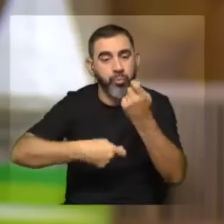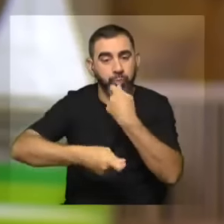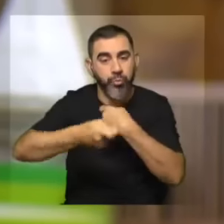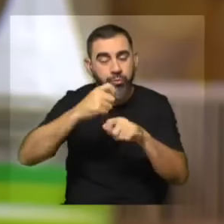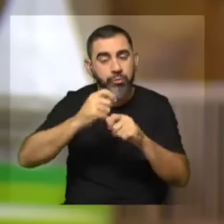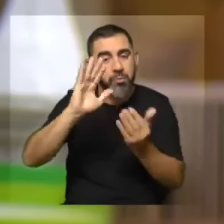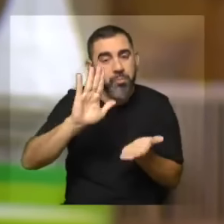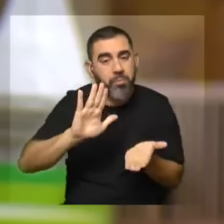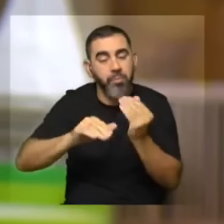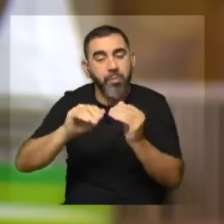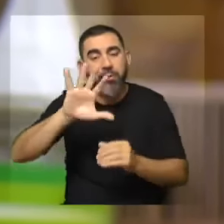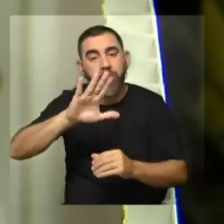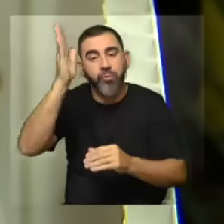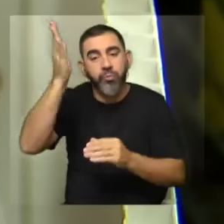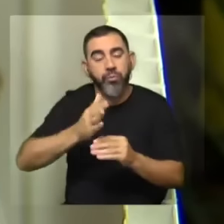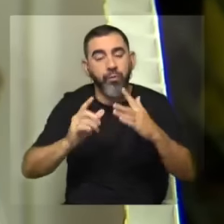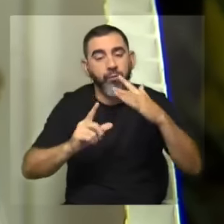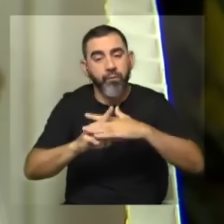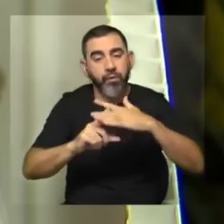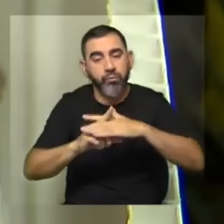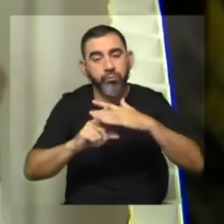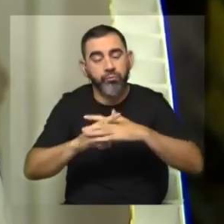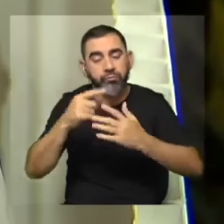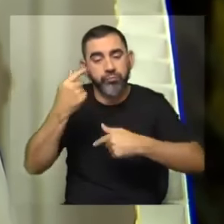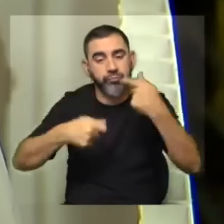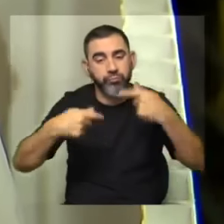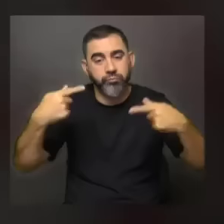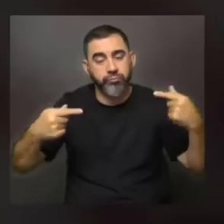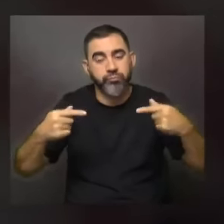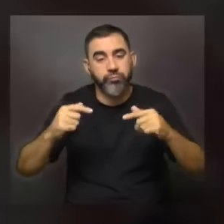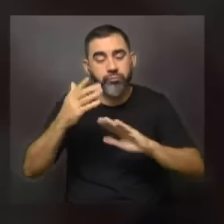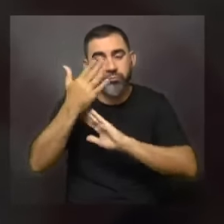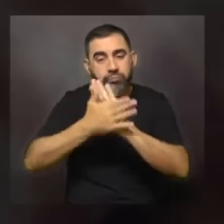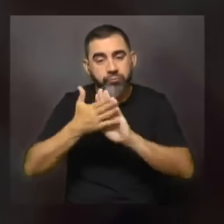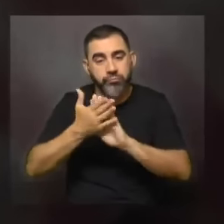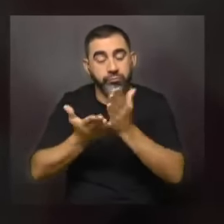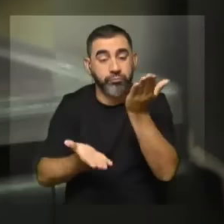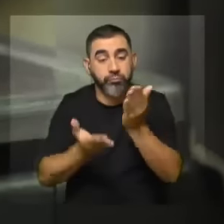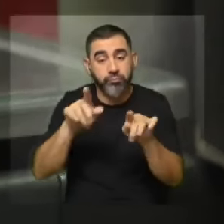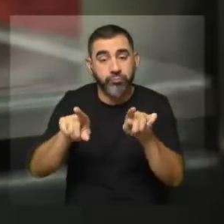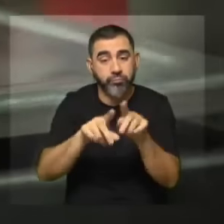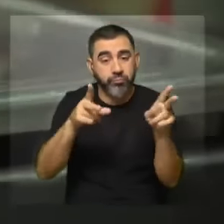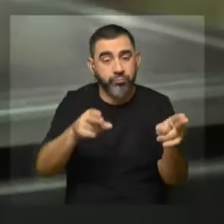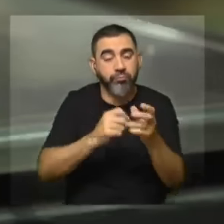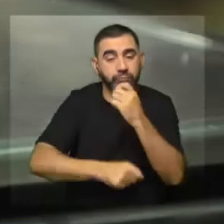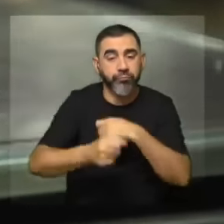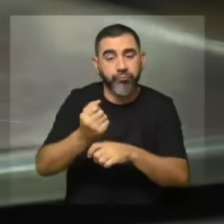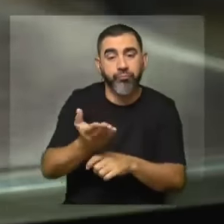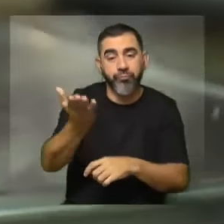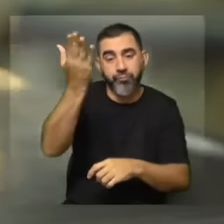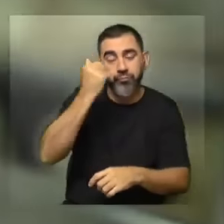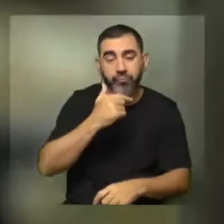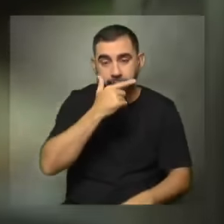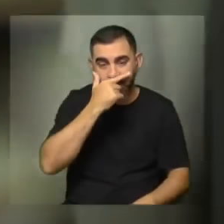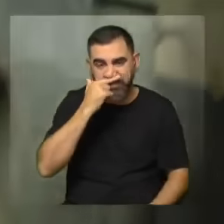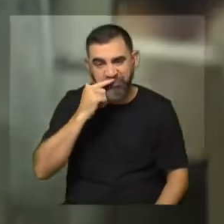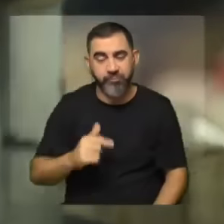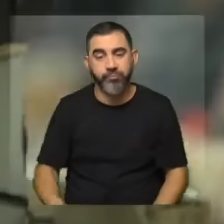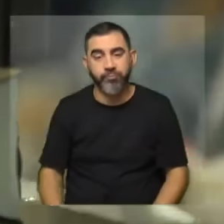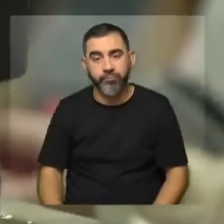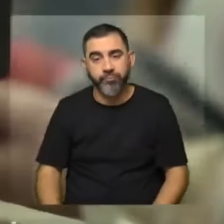y un crecimiento del 5% en la facturación de comercios a nivel nacional respecto al mismo periodo del año año anterior de acuerdo con el último